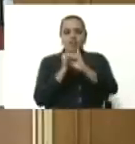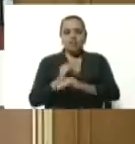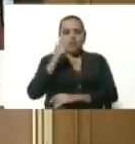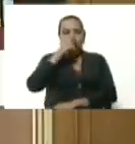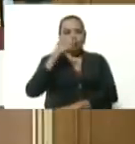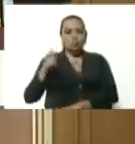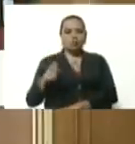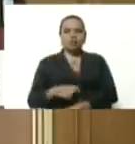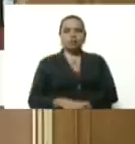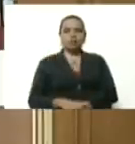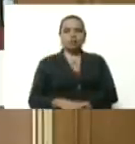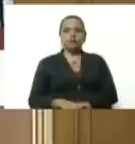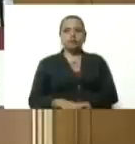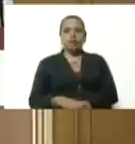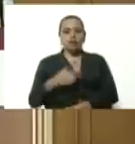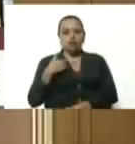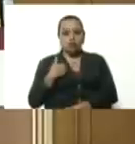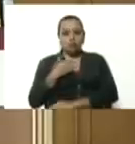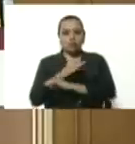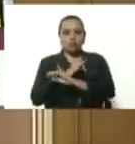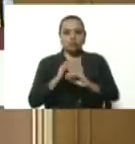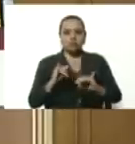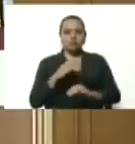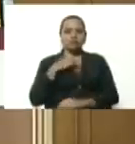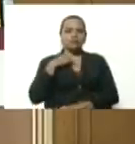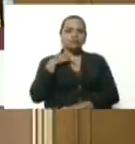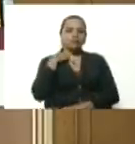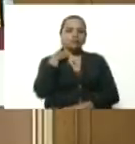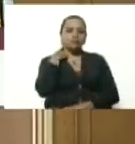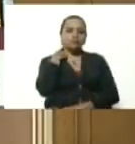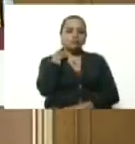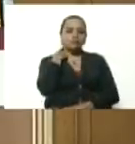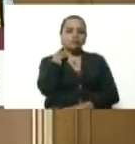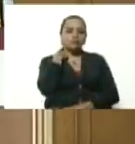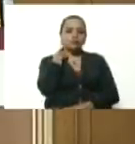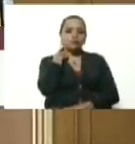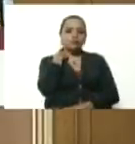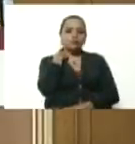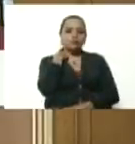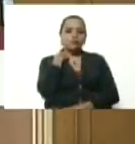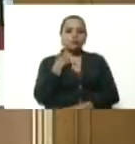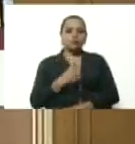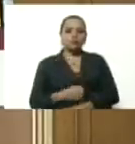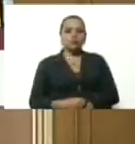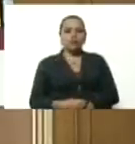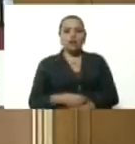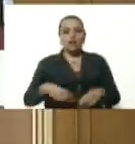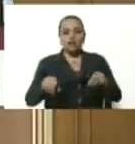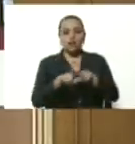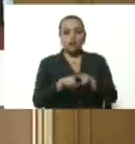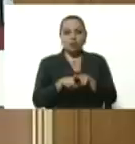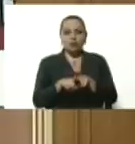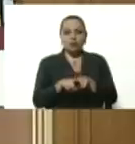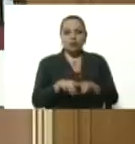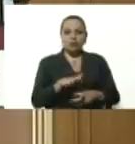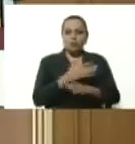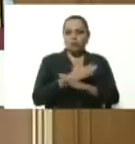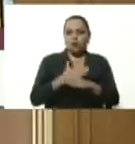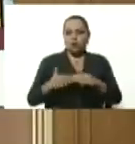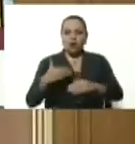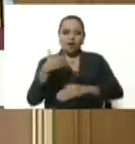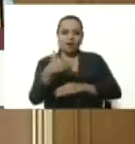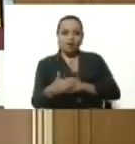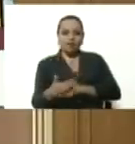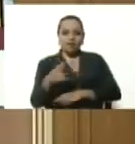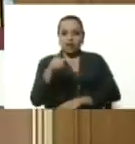pueblo. Creo yo finalmente, y con esto cierro, que se trata de una jugada adelante a lo que